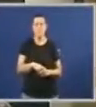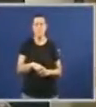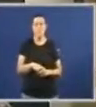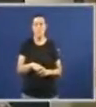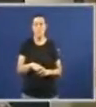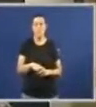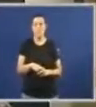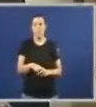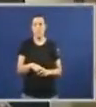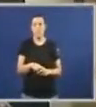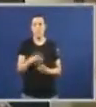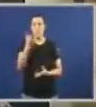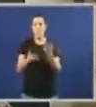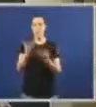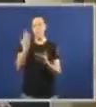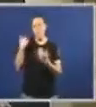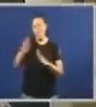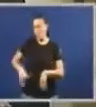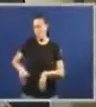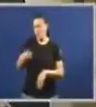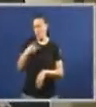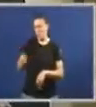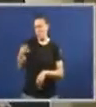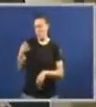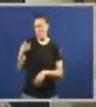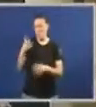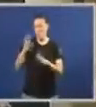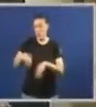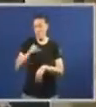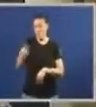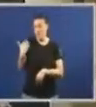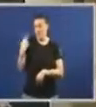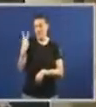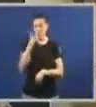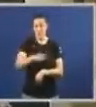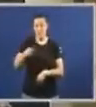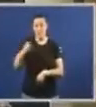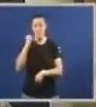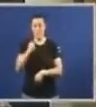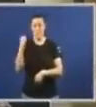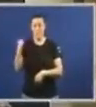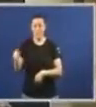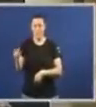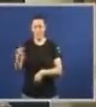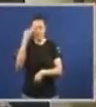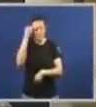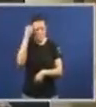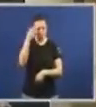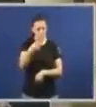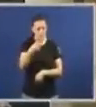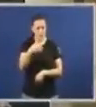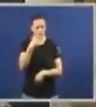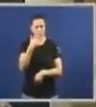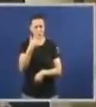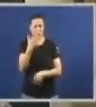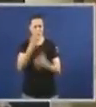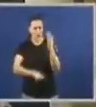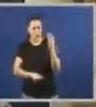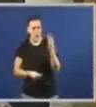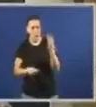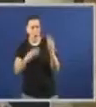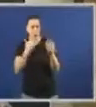que fan desde os últimos casos nos medios de comunicación Se consideran que hai algún fallo ou algo que